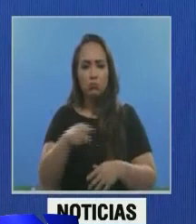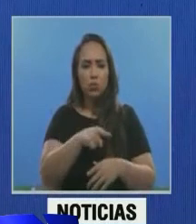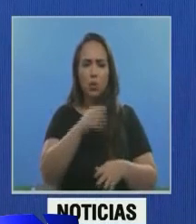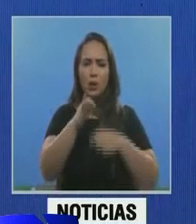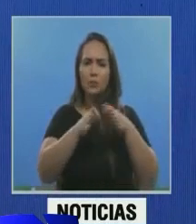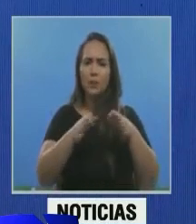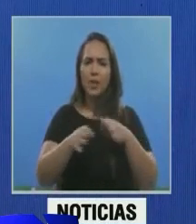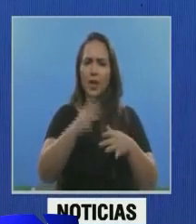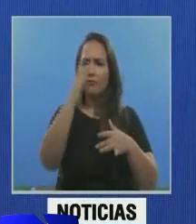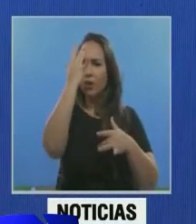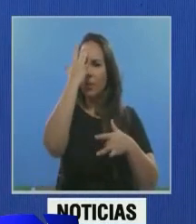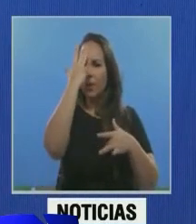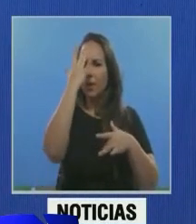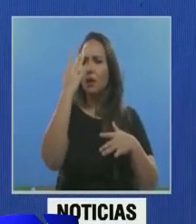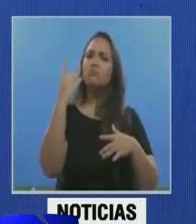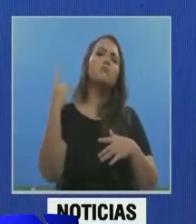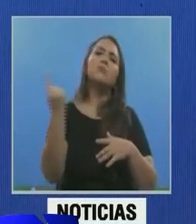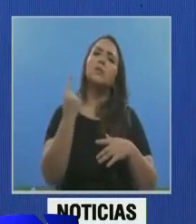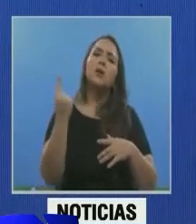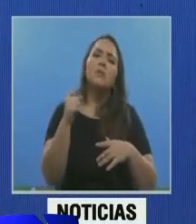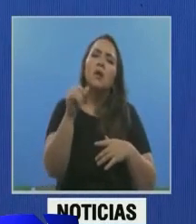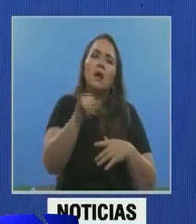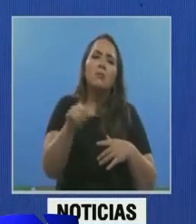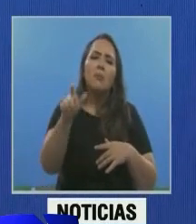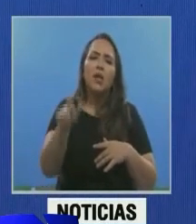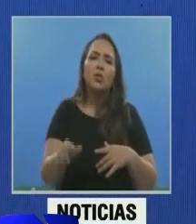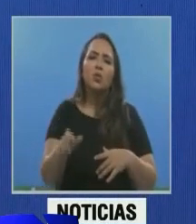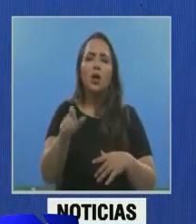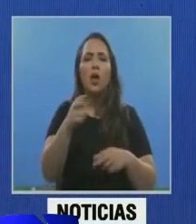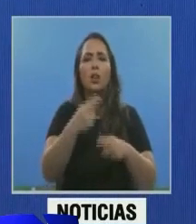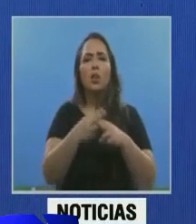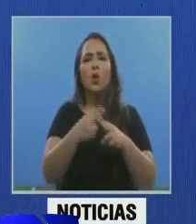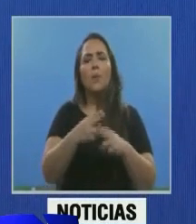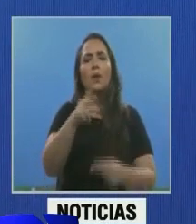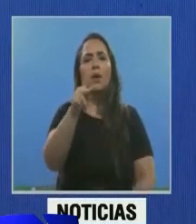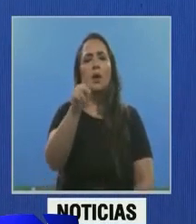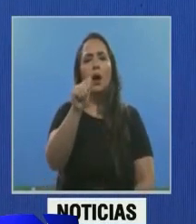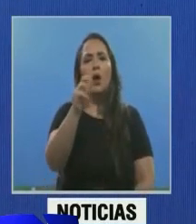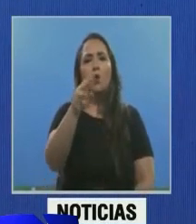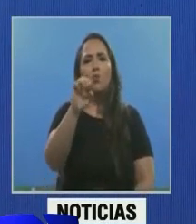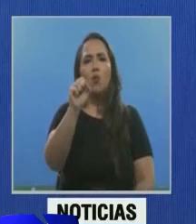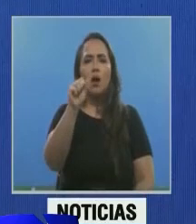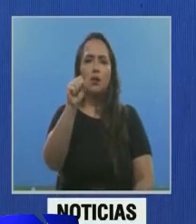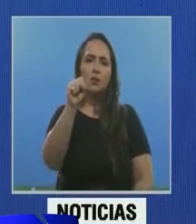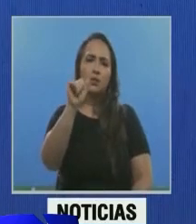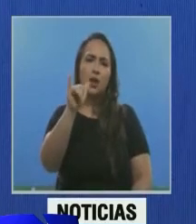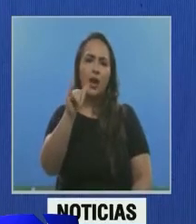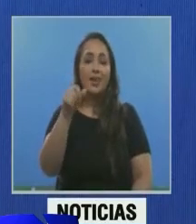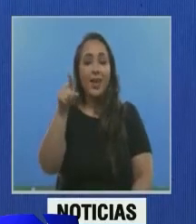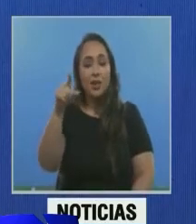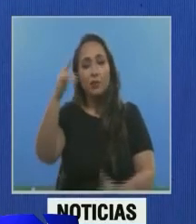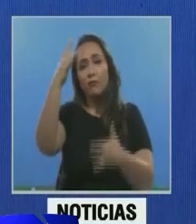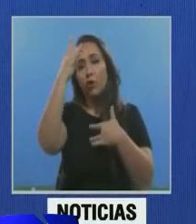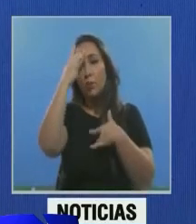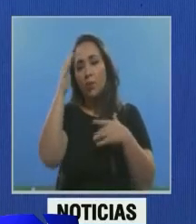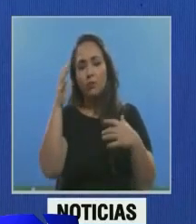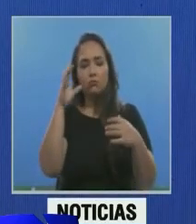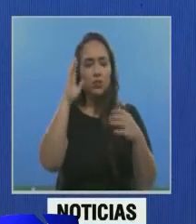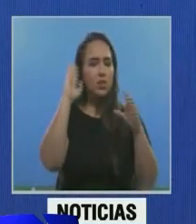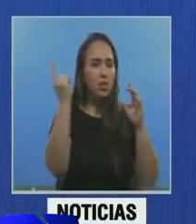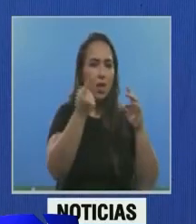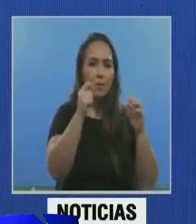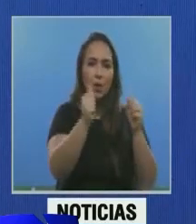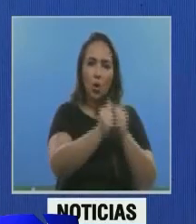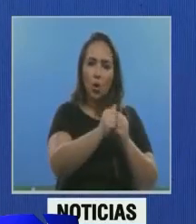enfermedad es lo que se conoce como el síndrome inflamatorio multisistémico pediátrico asociado al